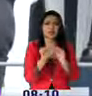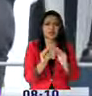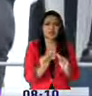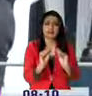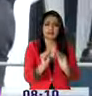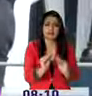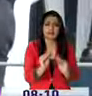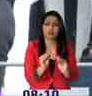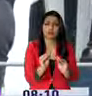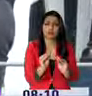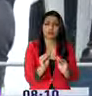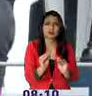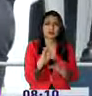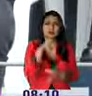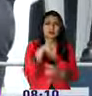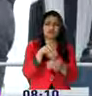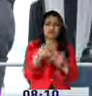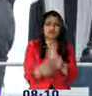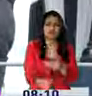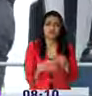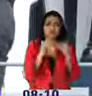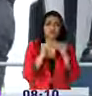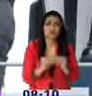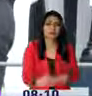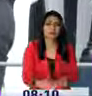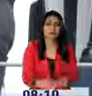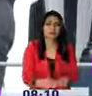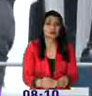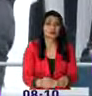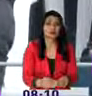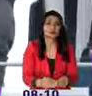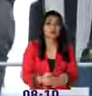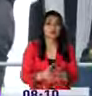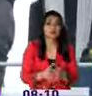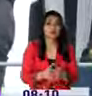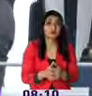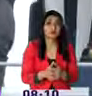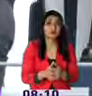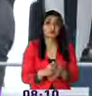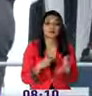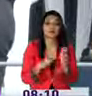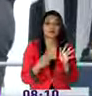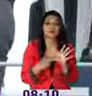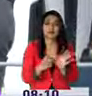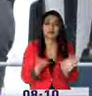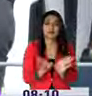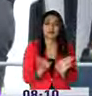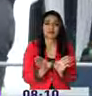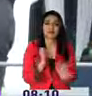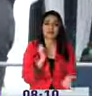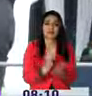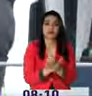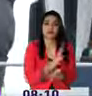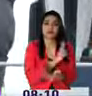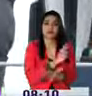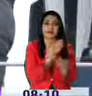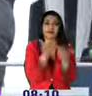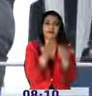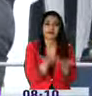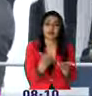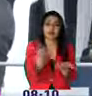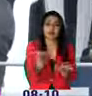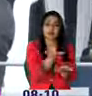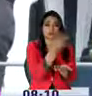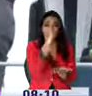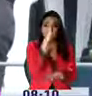académica dentro de un periodo de formación policial, lo que acreditará una certificación universitaria y la